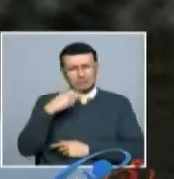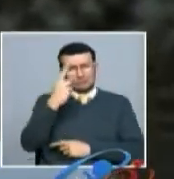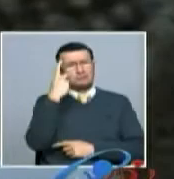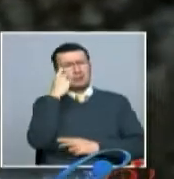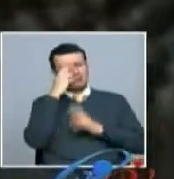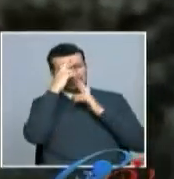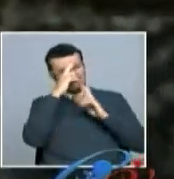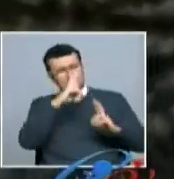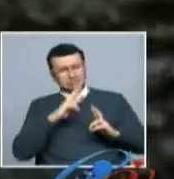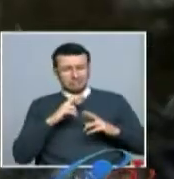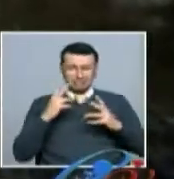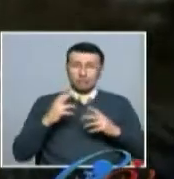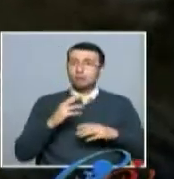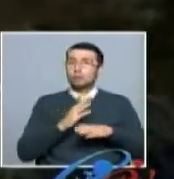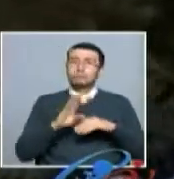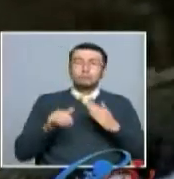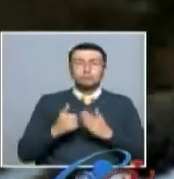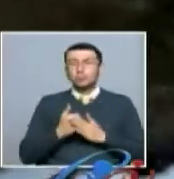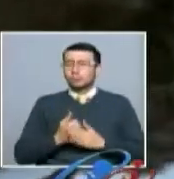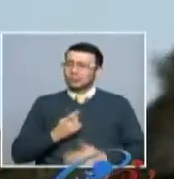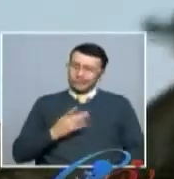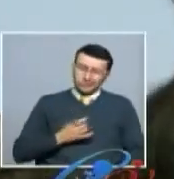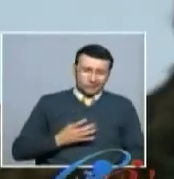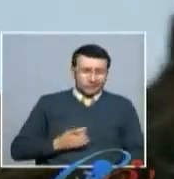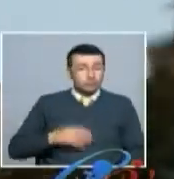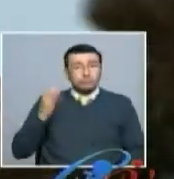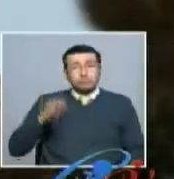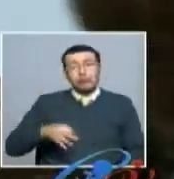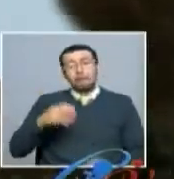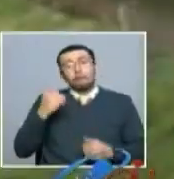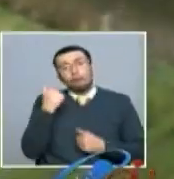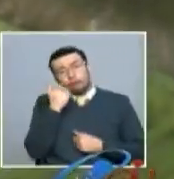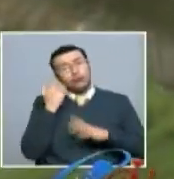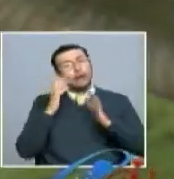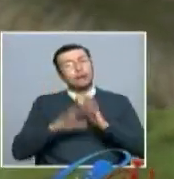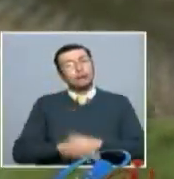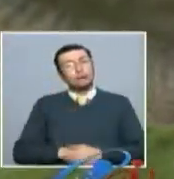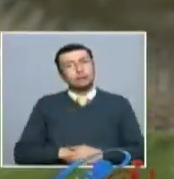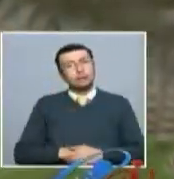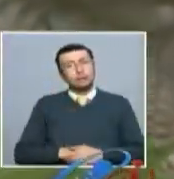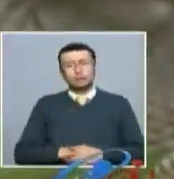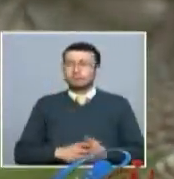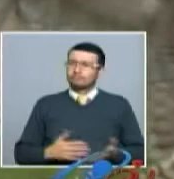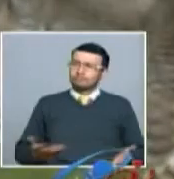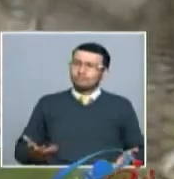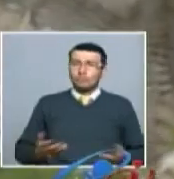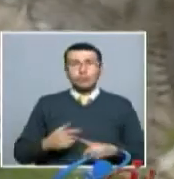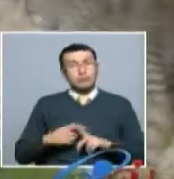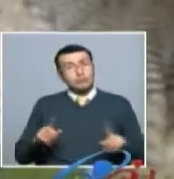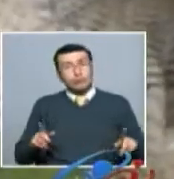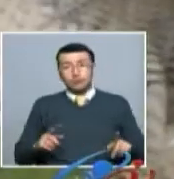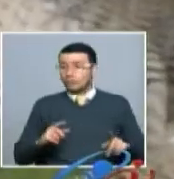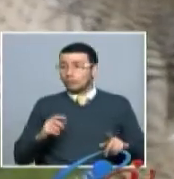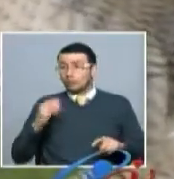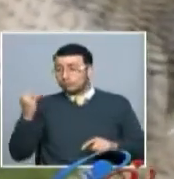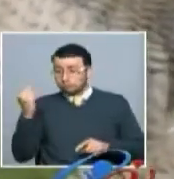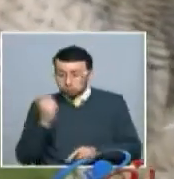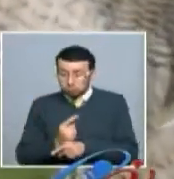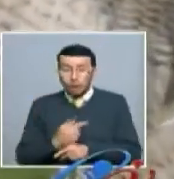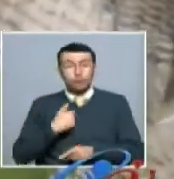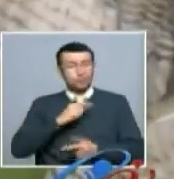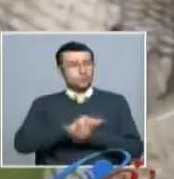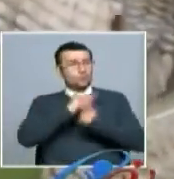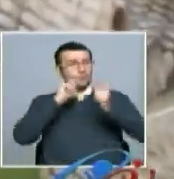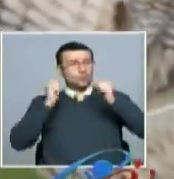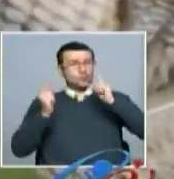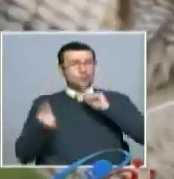respeto, que todo te duele y a cada rato te enfermas. Y lo más grave de todo, es que cada vez que se presenta una